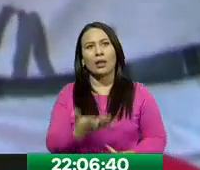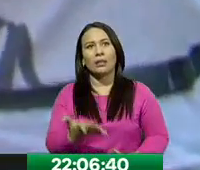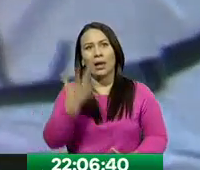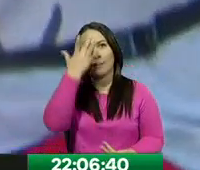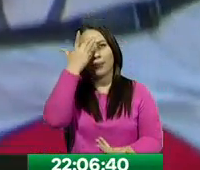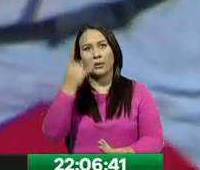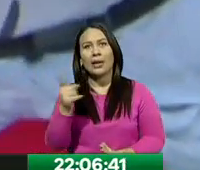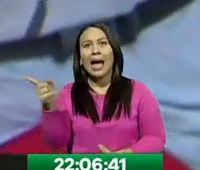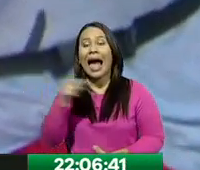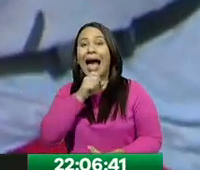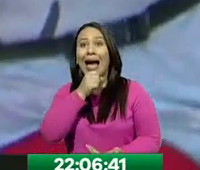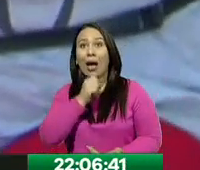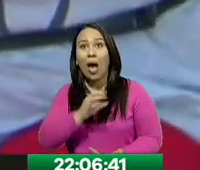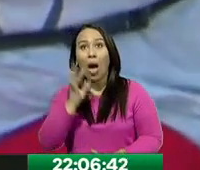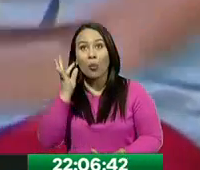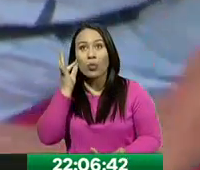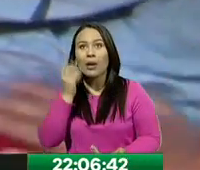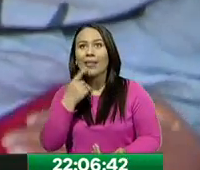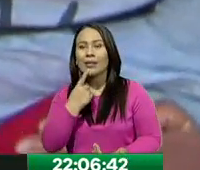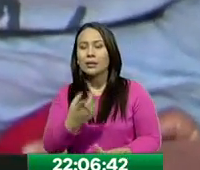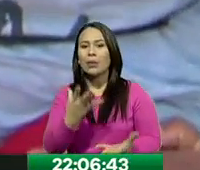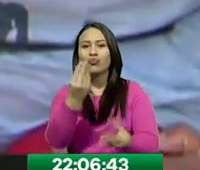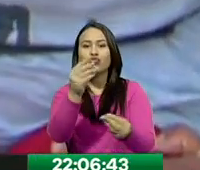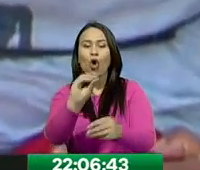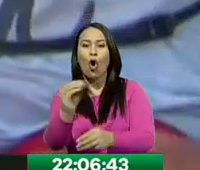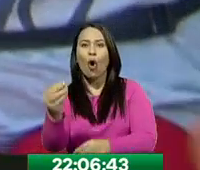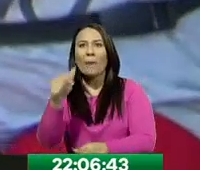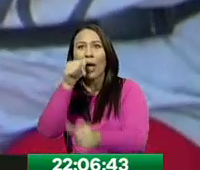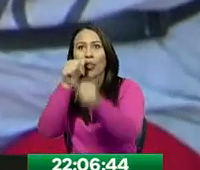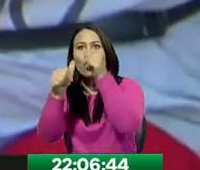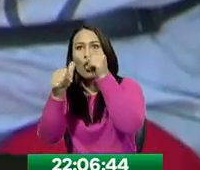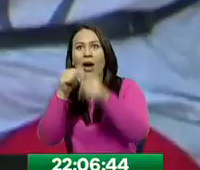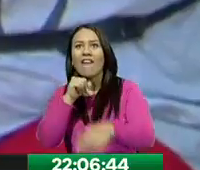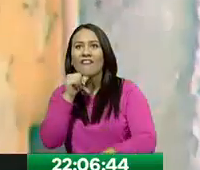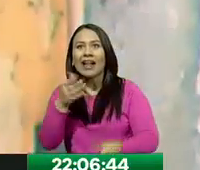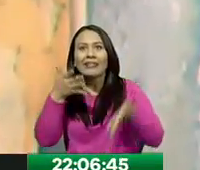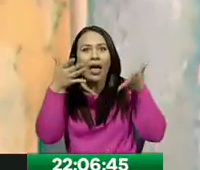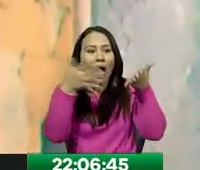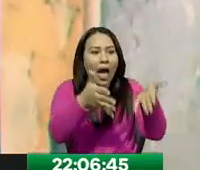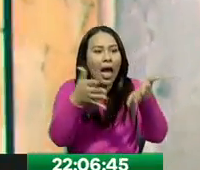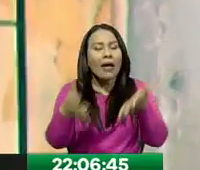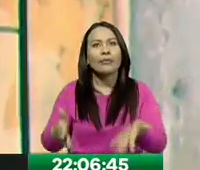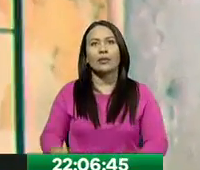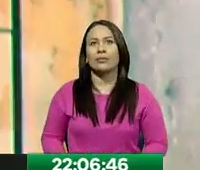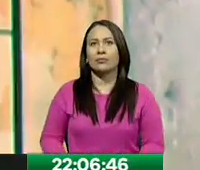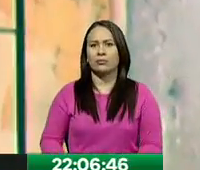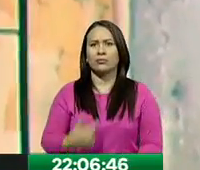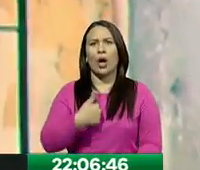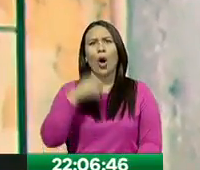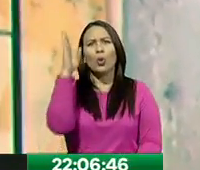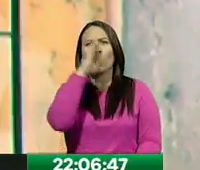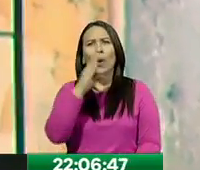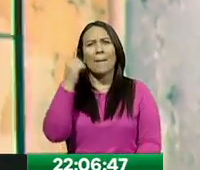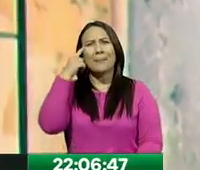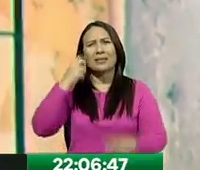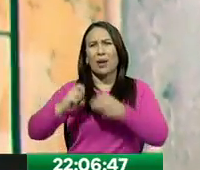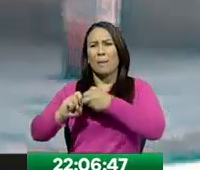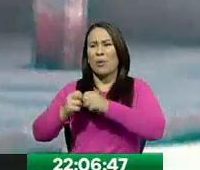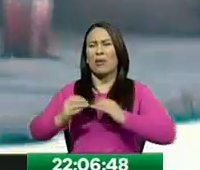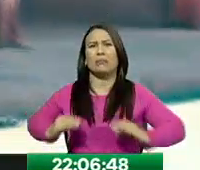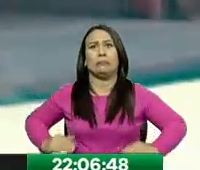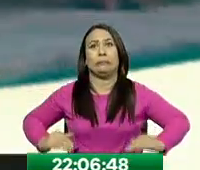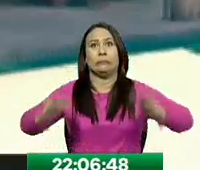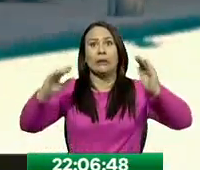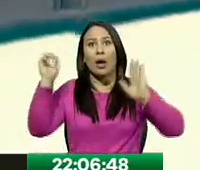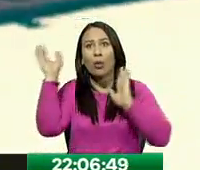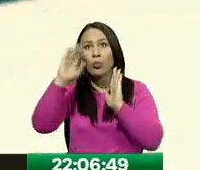tanto muchacho que consume droga? Porque nadie le puede decir nada. Asegura que nunca pensó que el problema iba a llegar hasta instancias